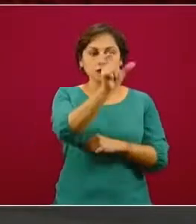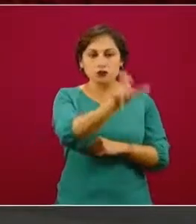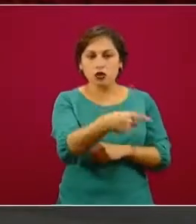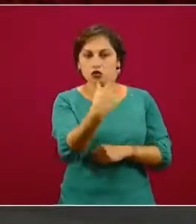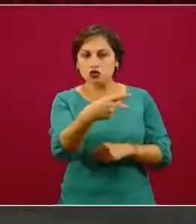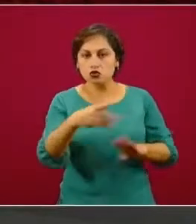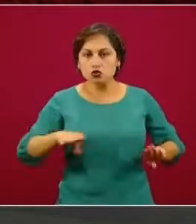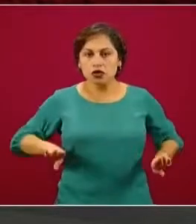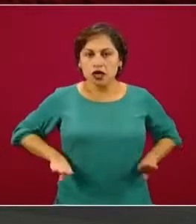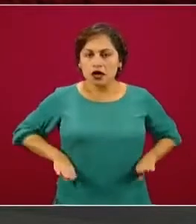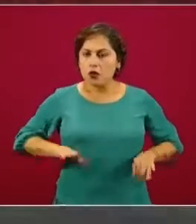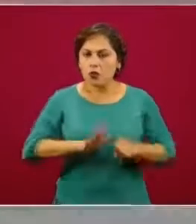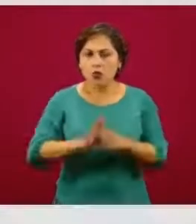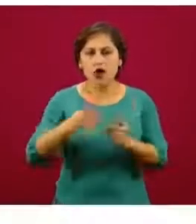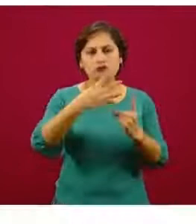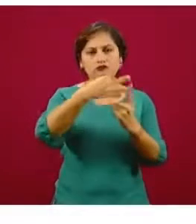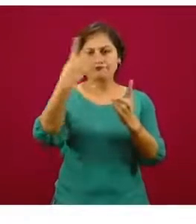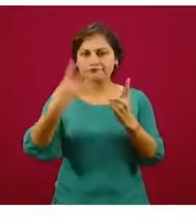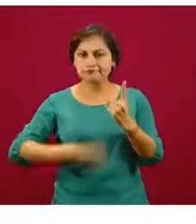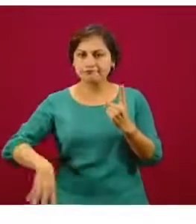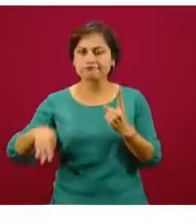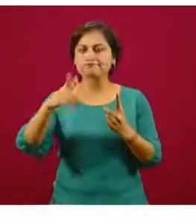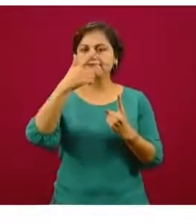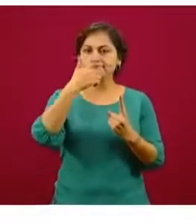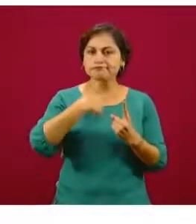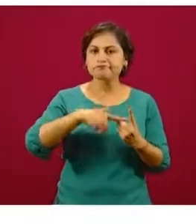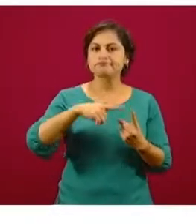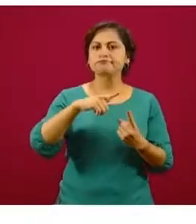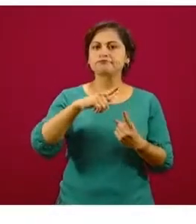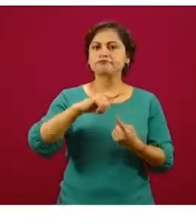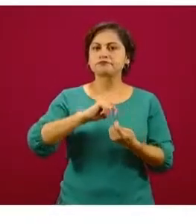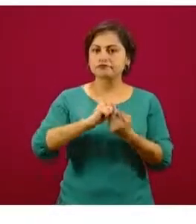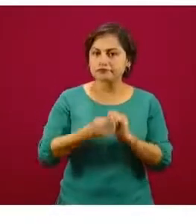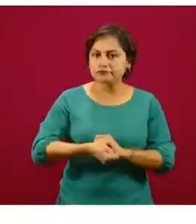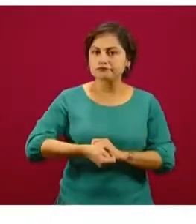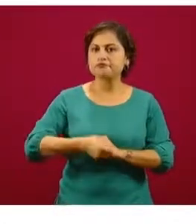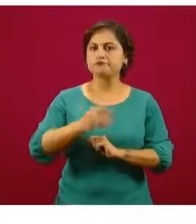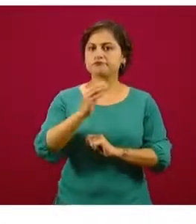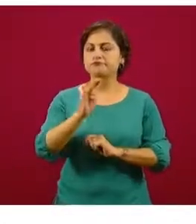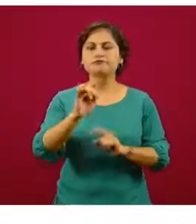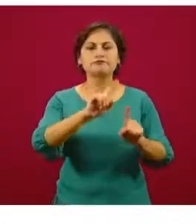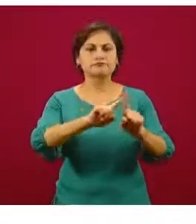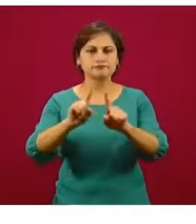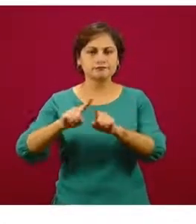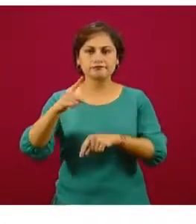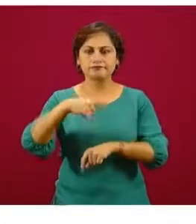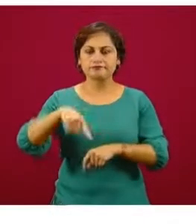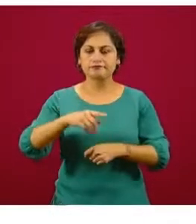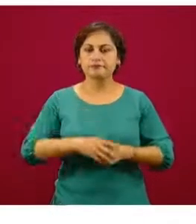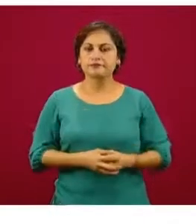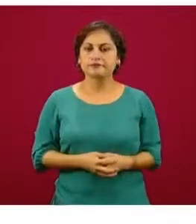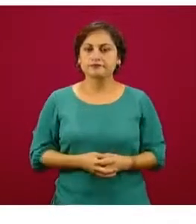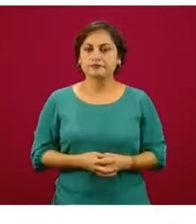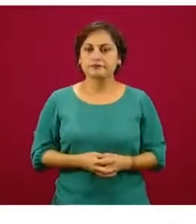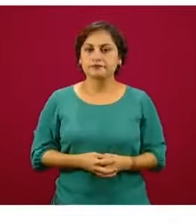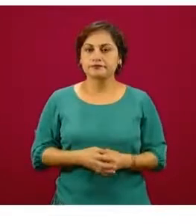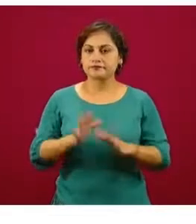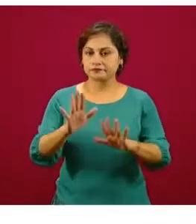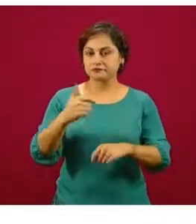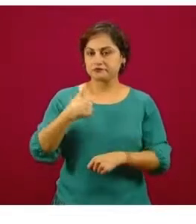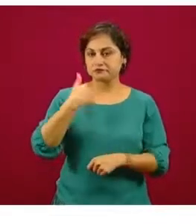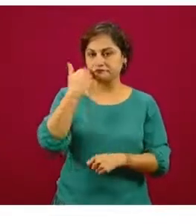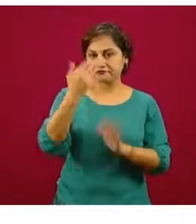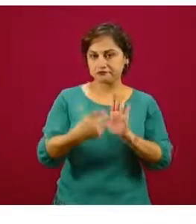lesbiana, homosexual, trans o bisexual. Ahora, queremos presentarles unos